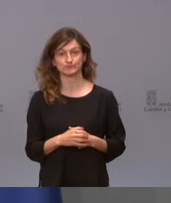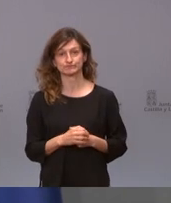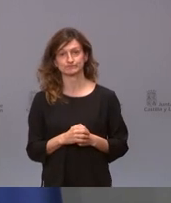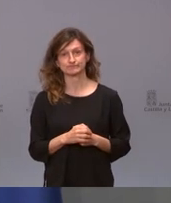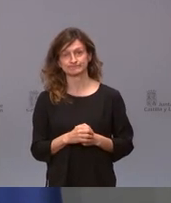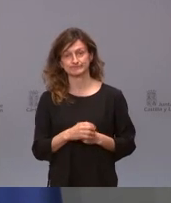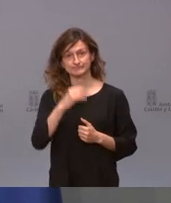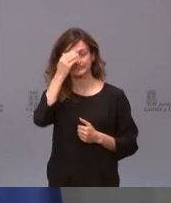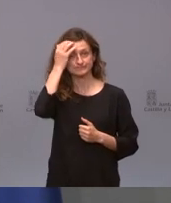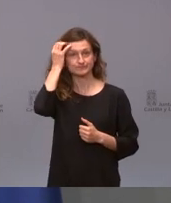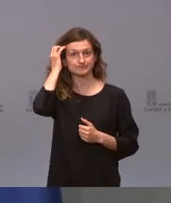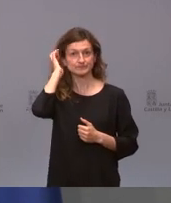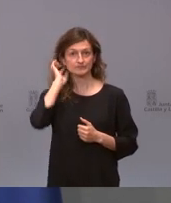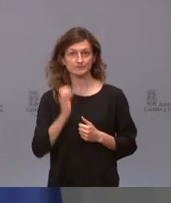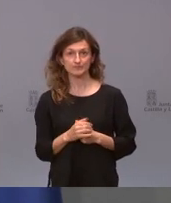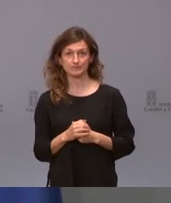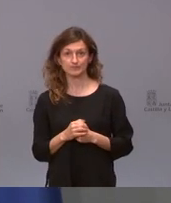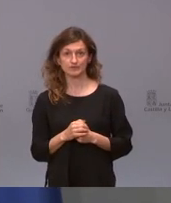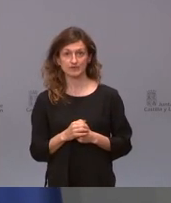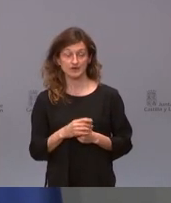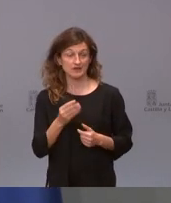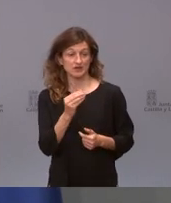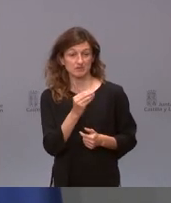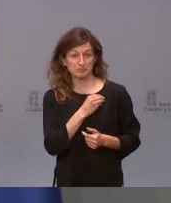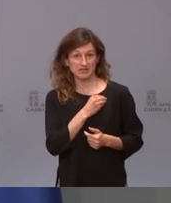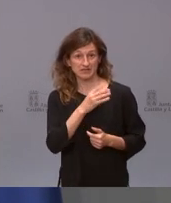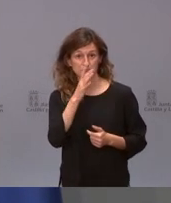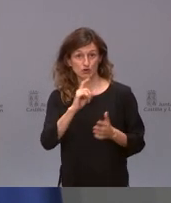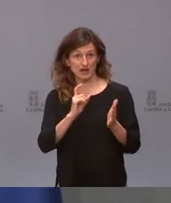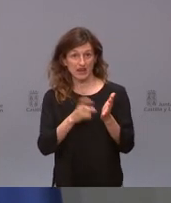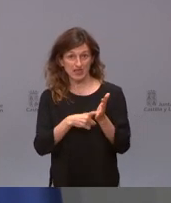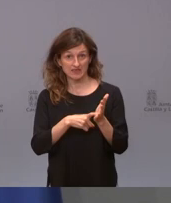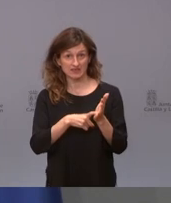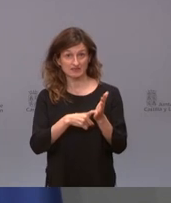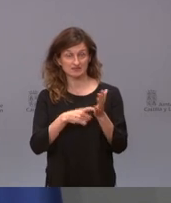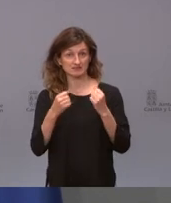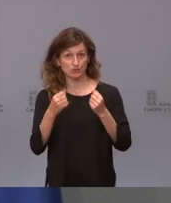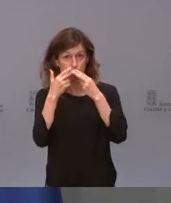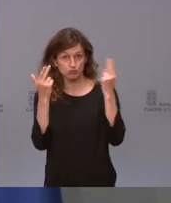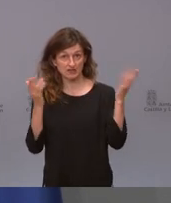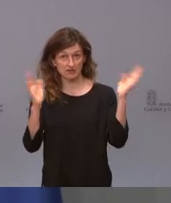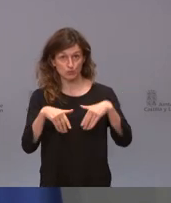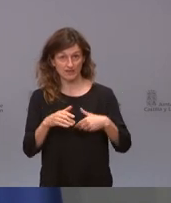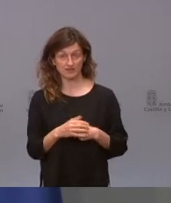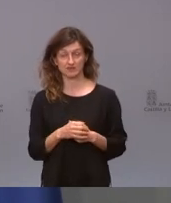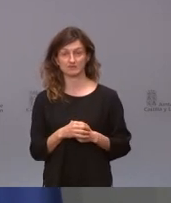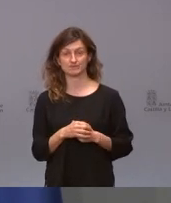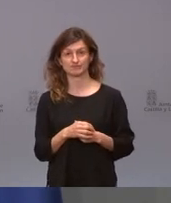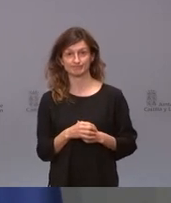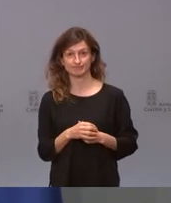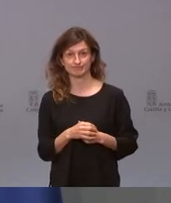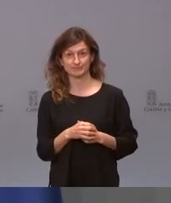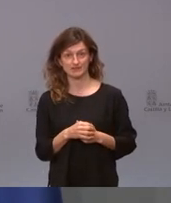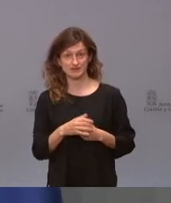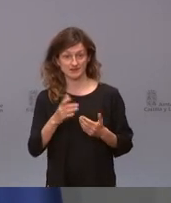eso yo creo que es una pena no tener una ley seguir y seguir teniendo una ley de salud pública que